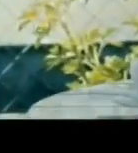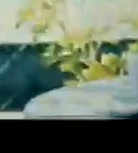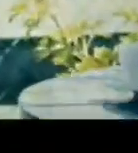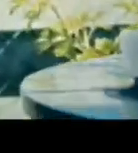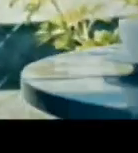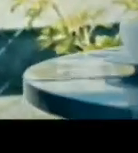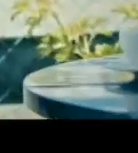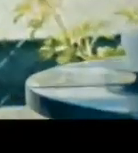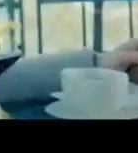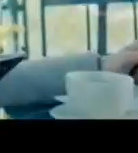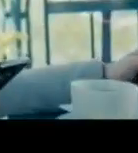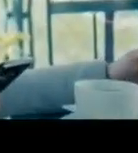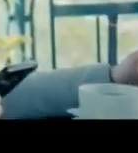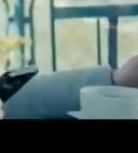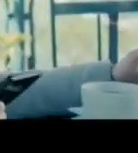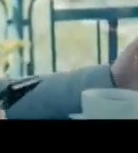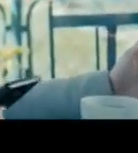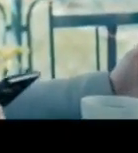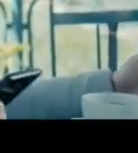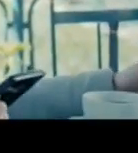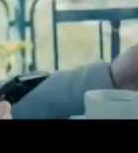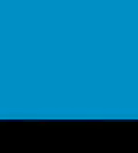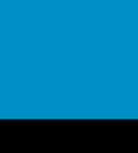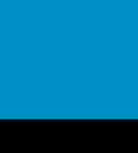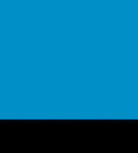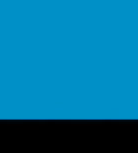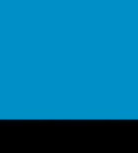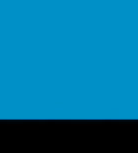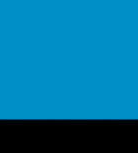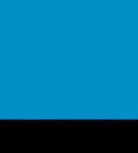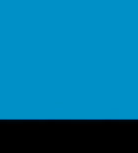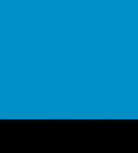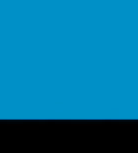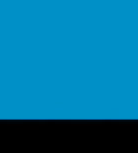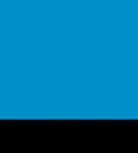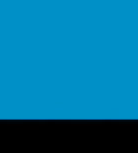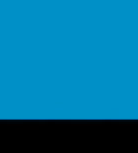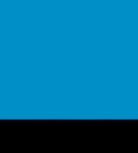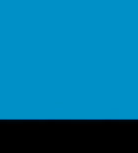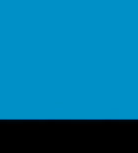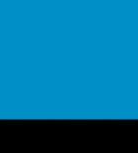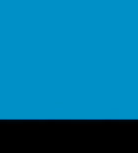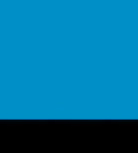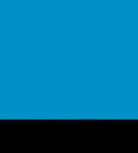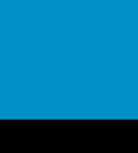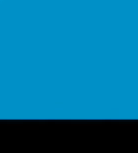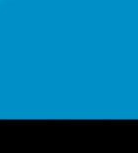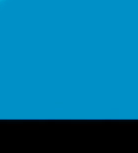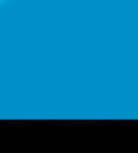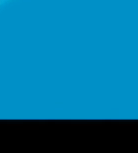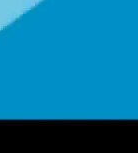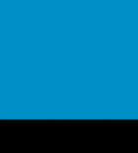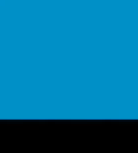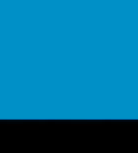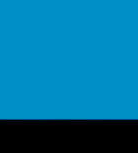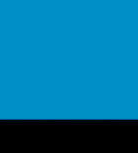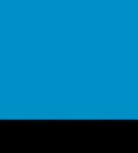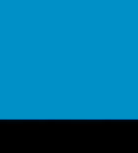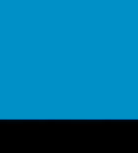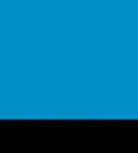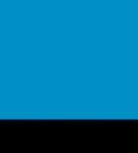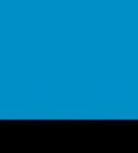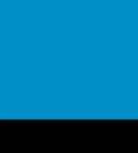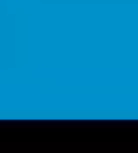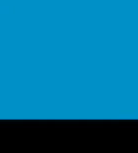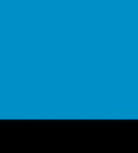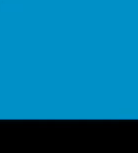nunca más vas a tener que pedir la clave de Wi-Fi en ningún lado. El nuevo plan Todos Conectados de CNT viene con 2 gigas para navegar, minutos a toda